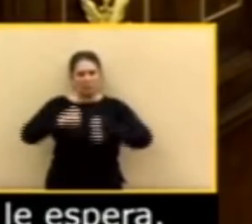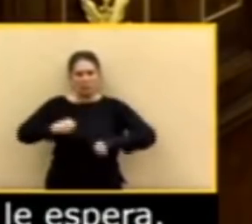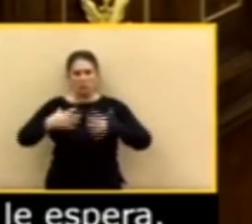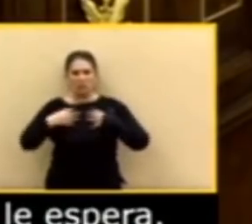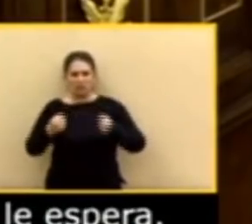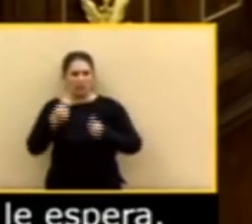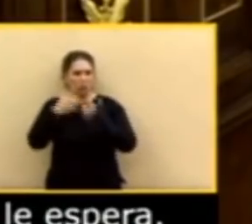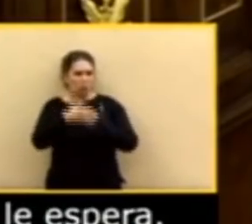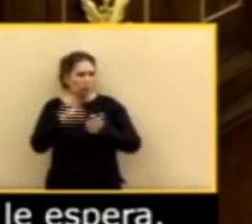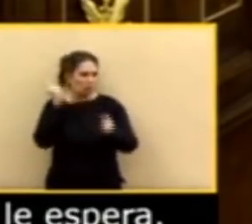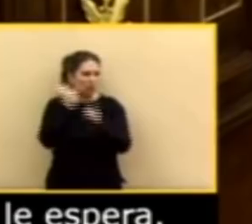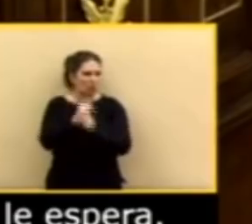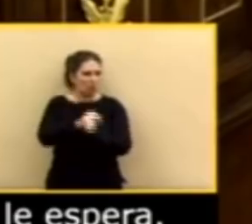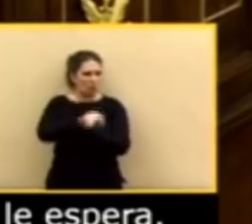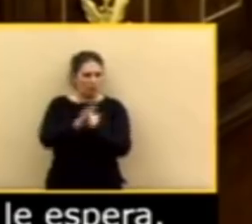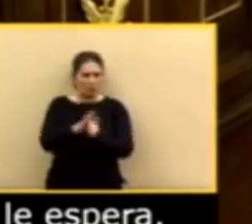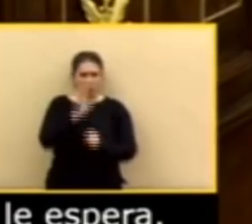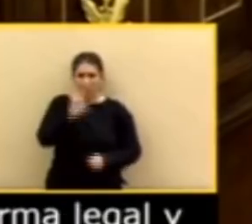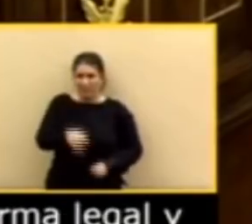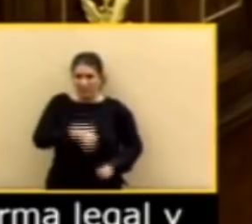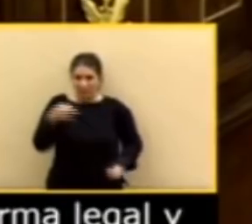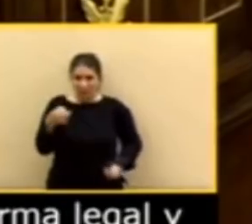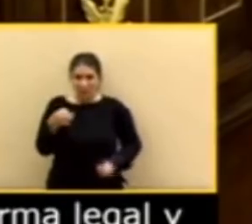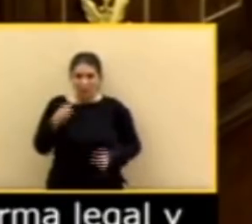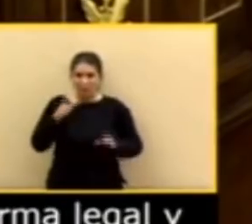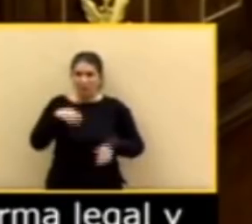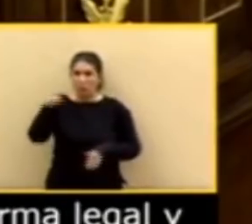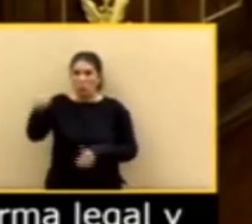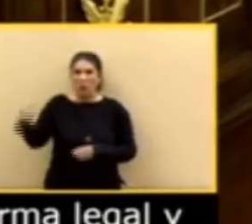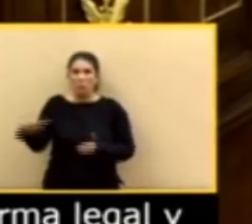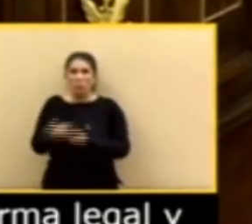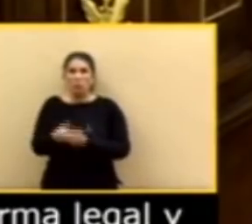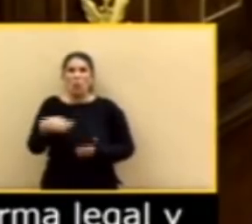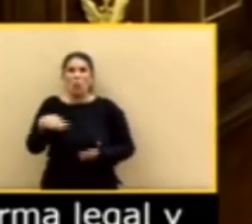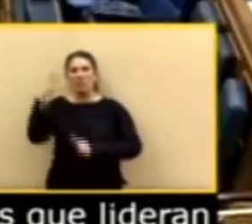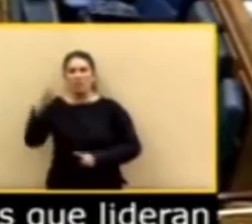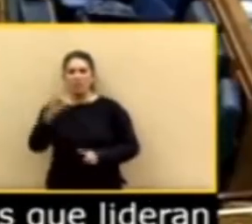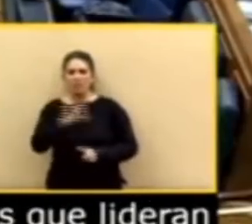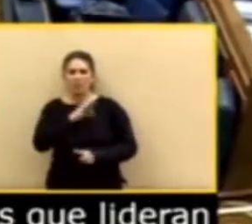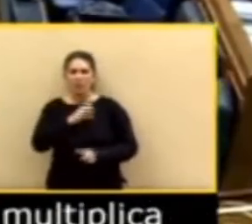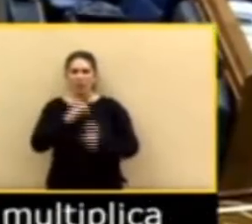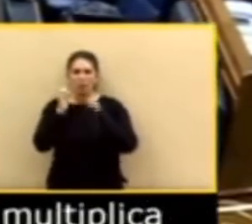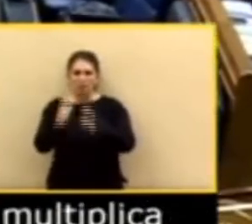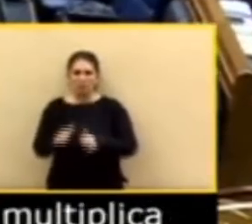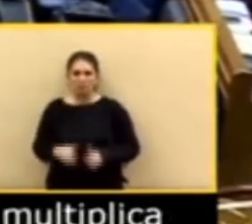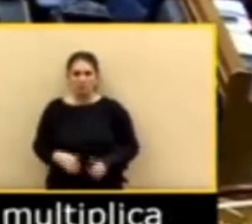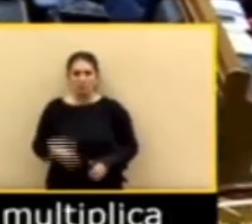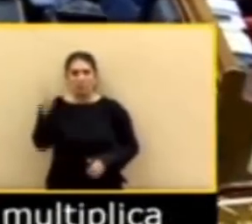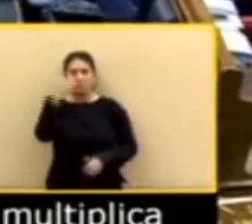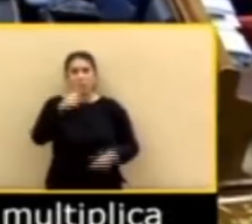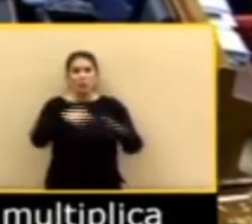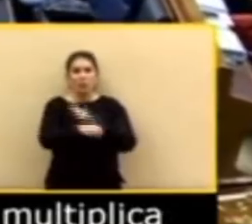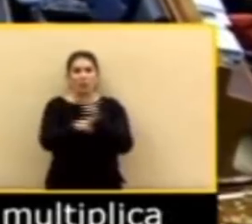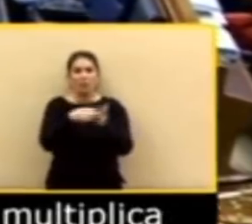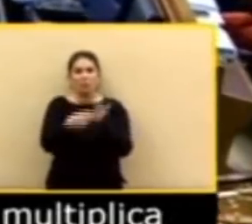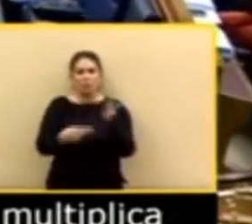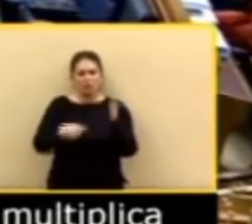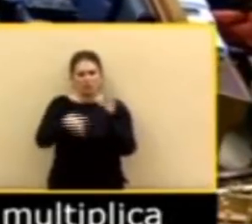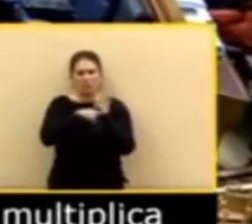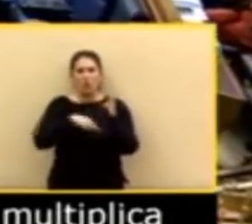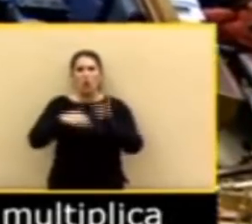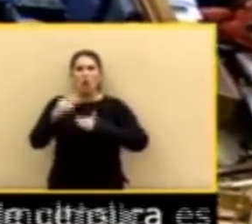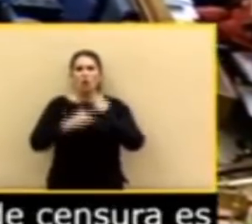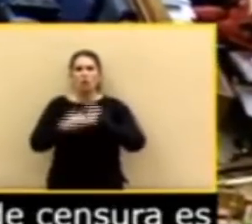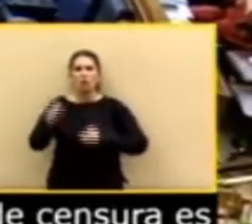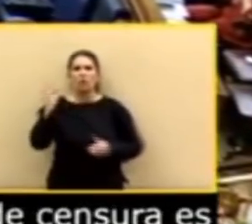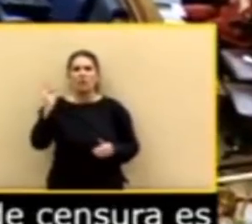dicho lo de los 15 años, que además, si lo lees, traslada el subconsciente de lo que está pensando Pablo Casado.